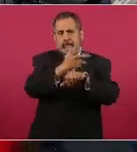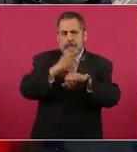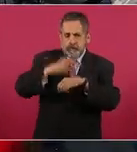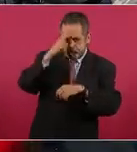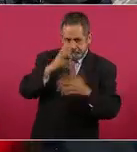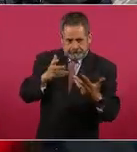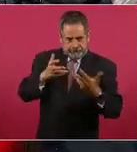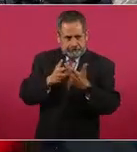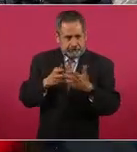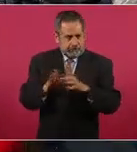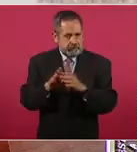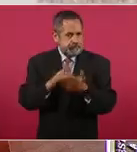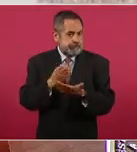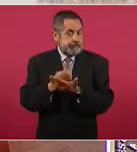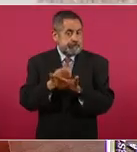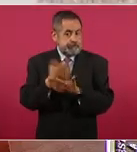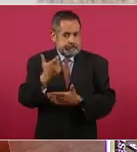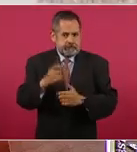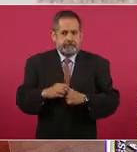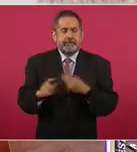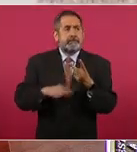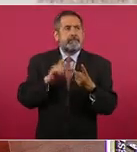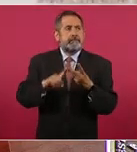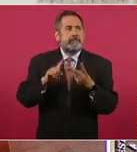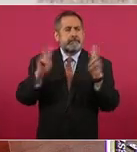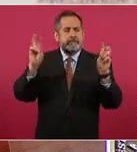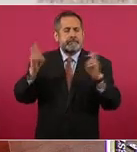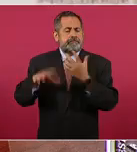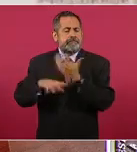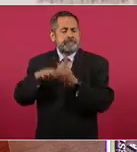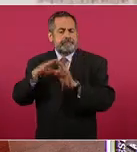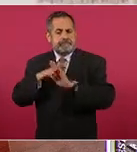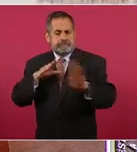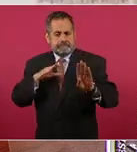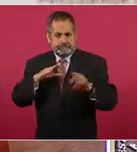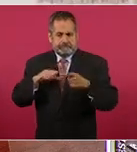el tema migratorio,